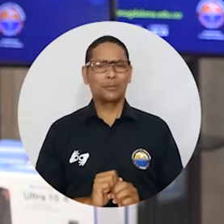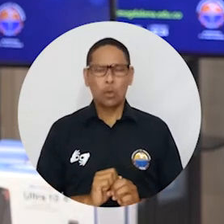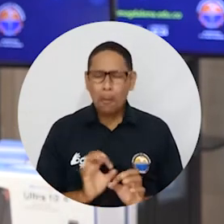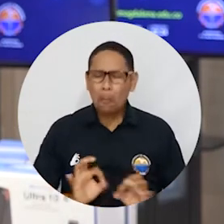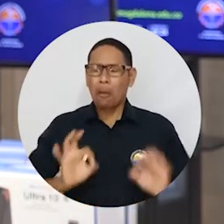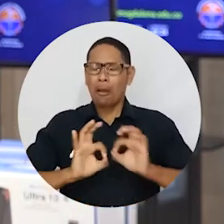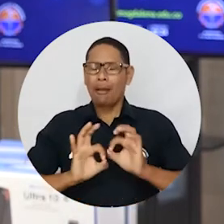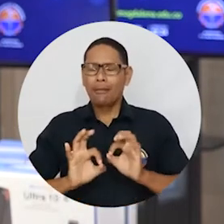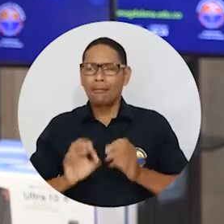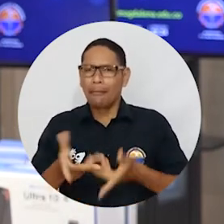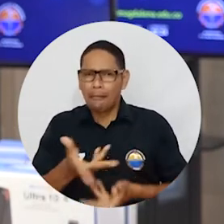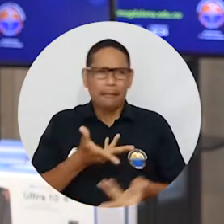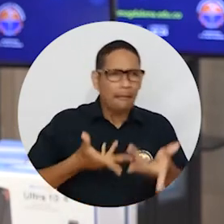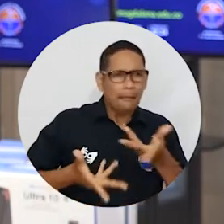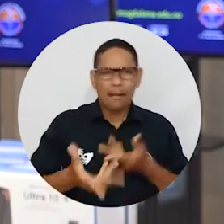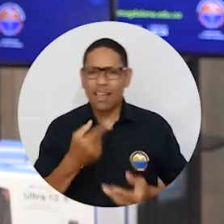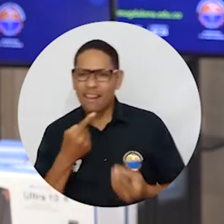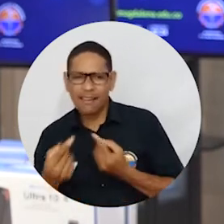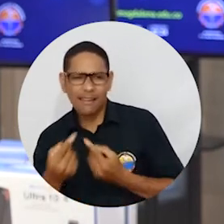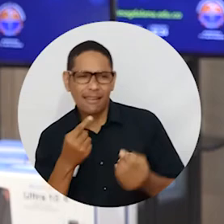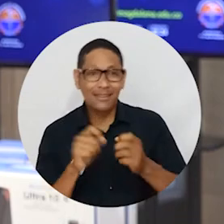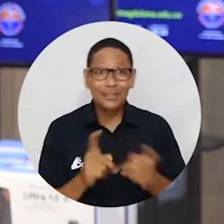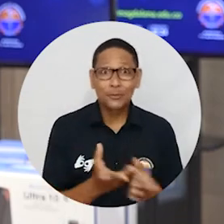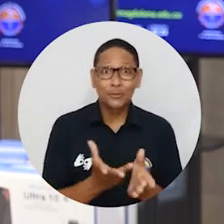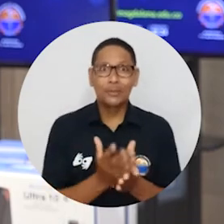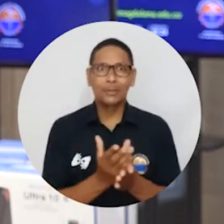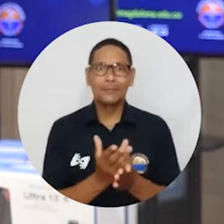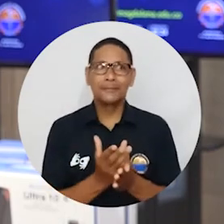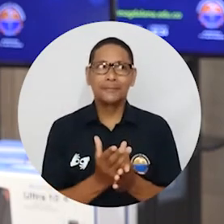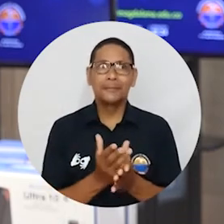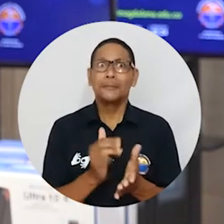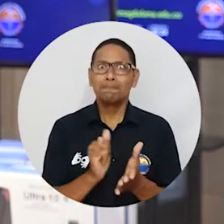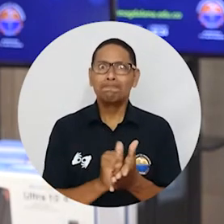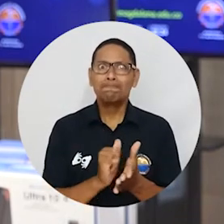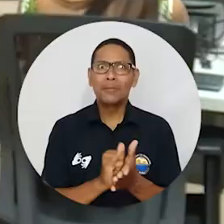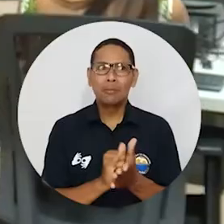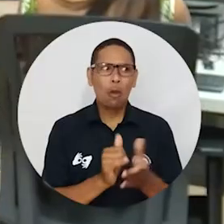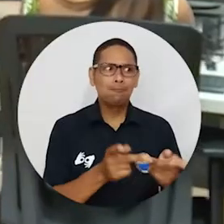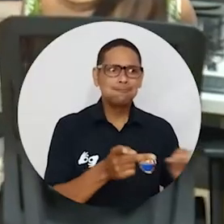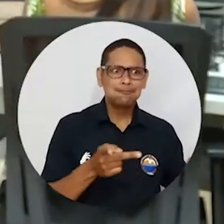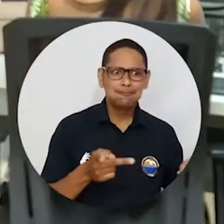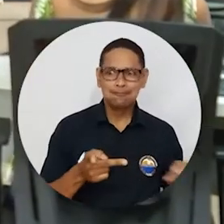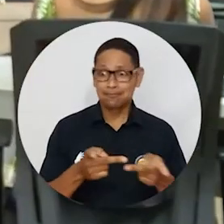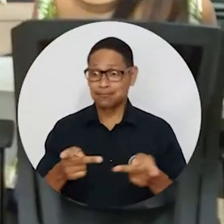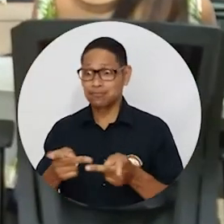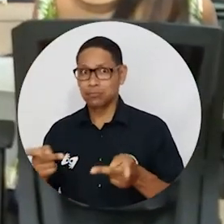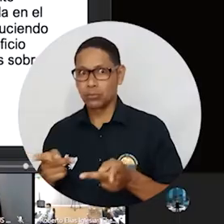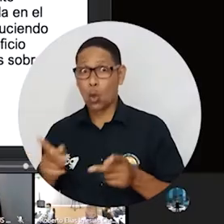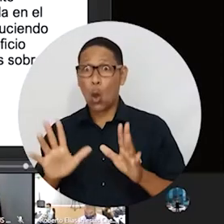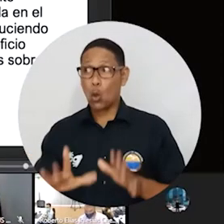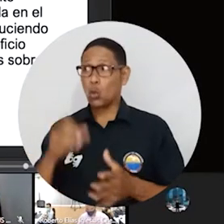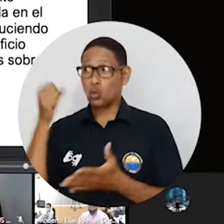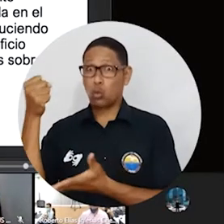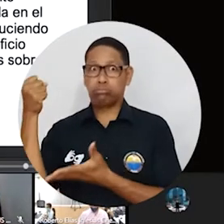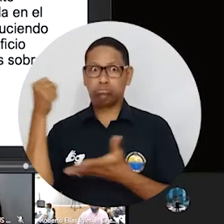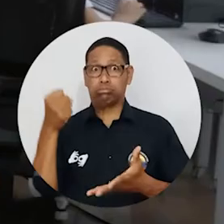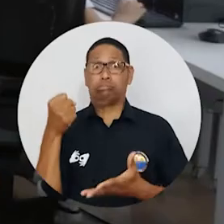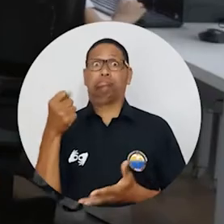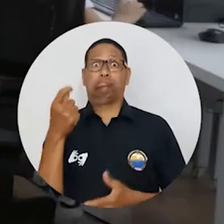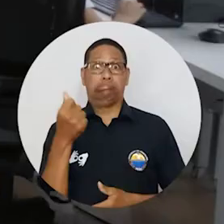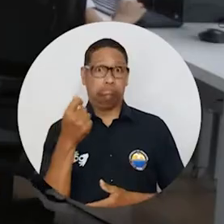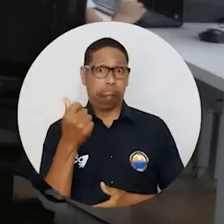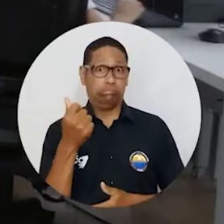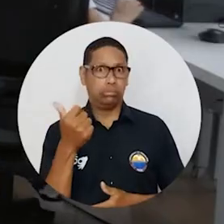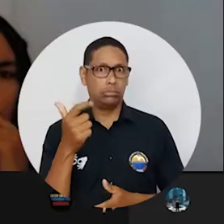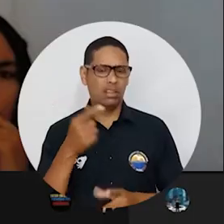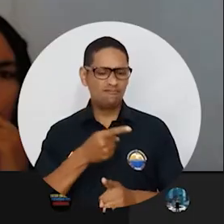respuestas listas, sino que genera experiencias para dialogar y correr con los estudiantes. Y creo que lo mismo está ocurriendo con las dependencias, para garantizar que las inversiones,